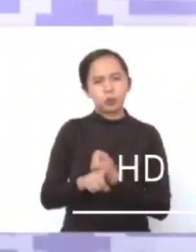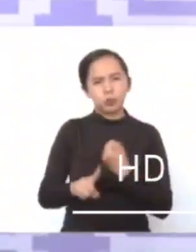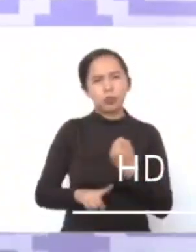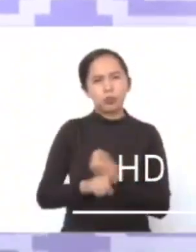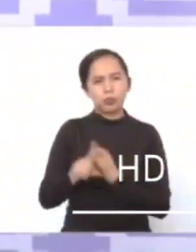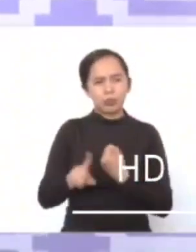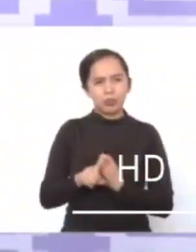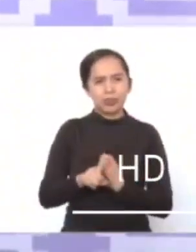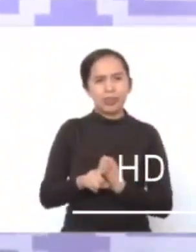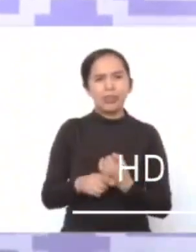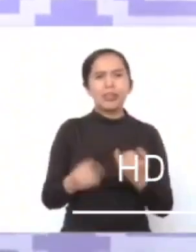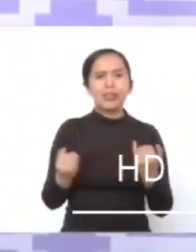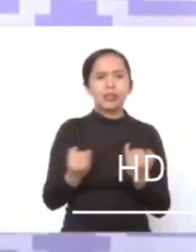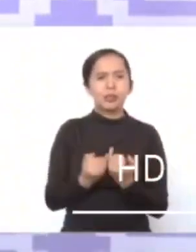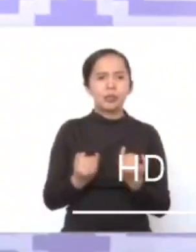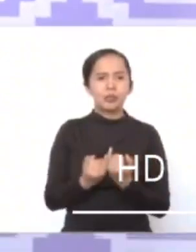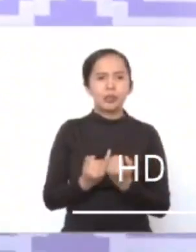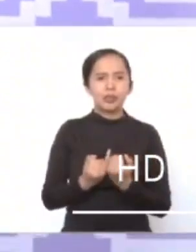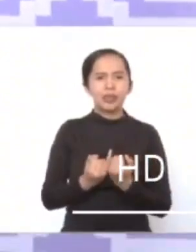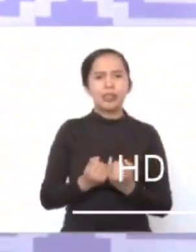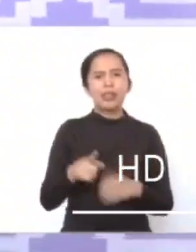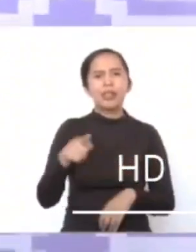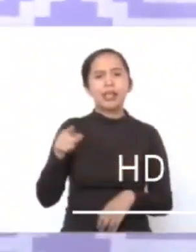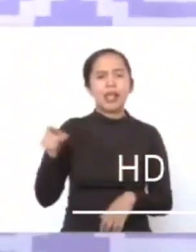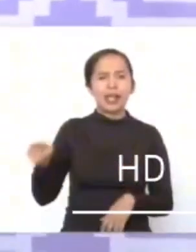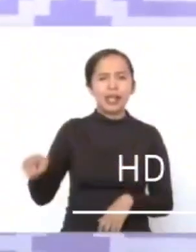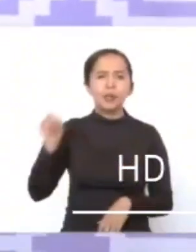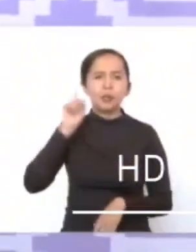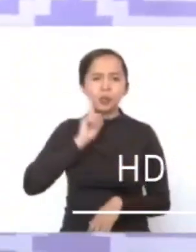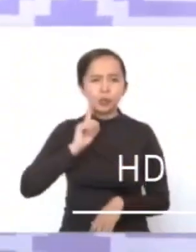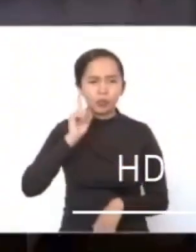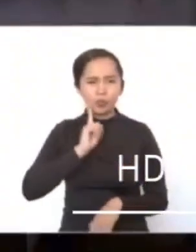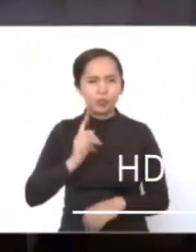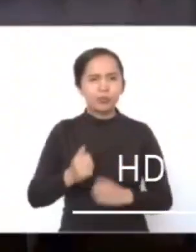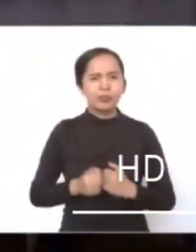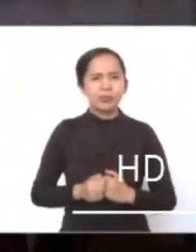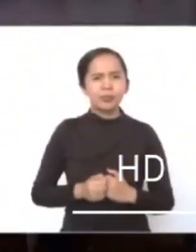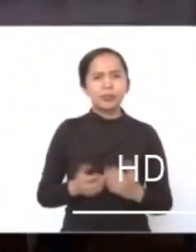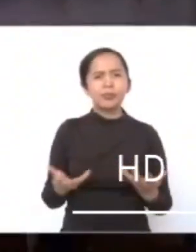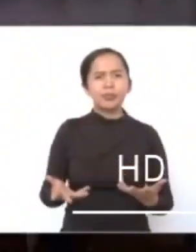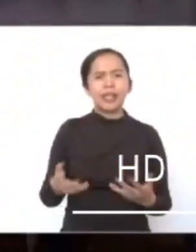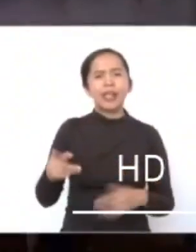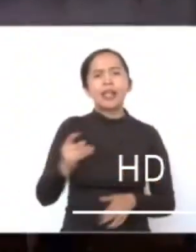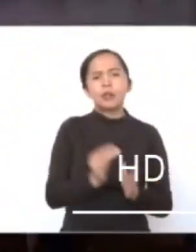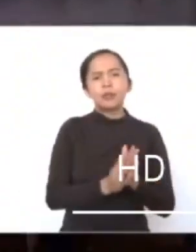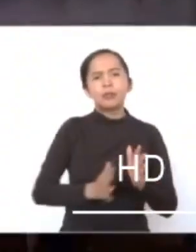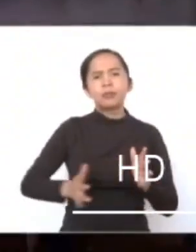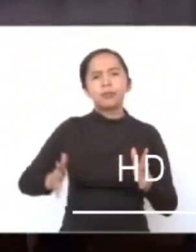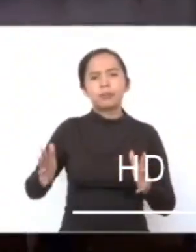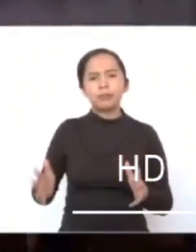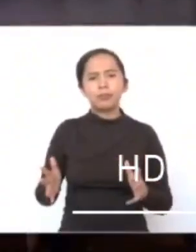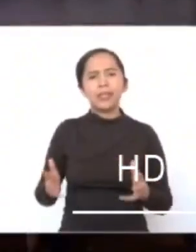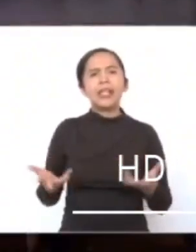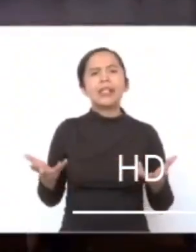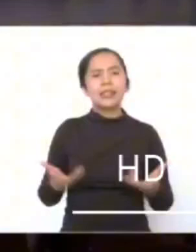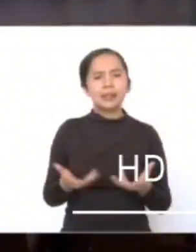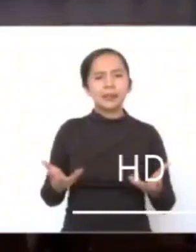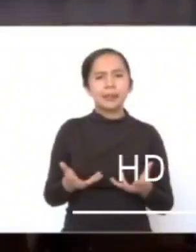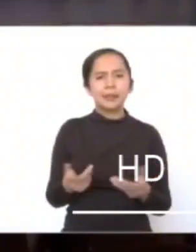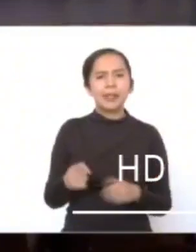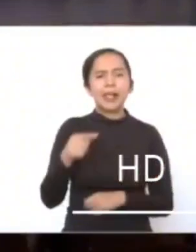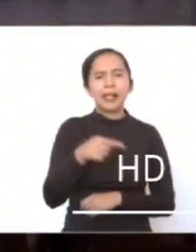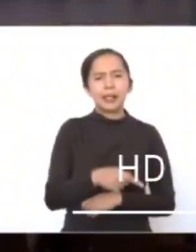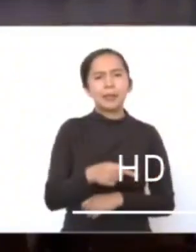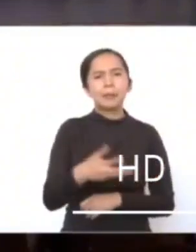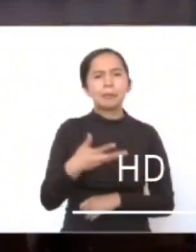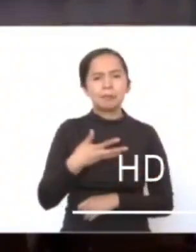contrario, se pugne por el empoderamiento de mujeres como un proceso por medio del cual se fortalezcan sus